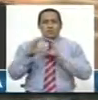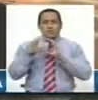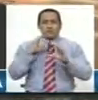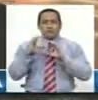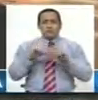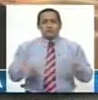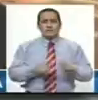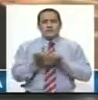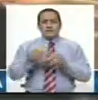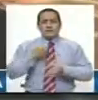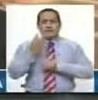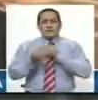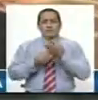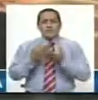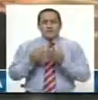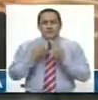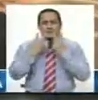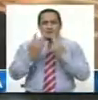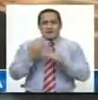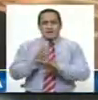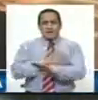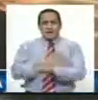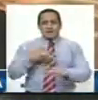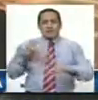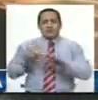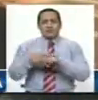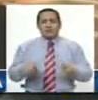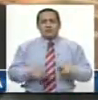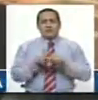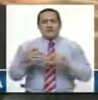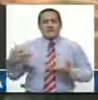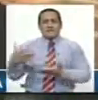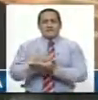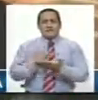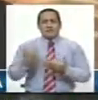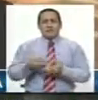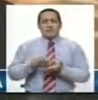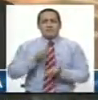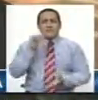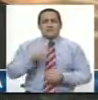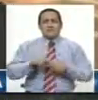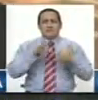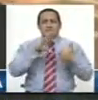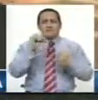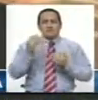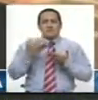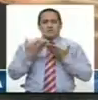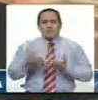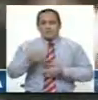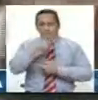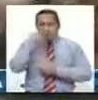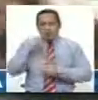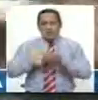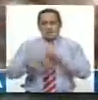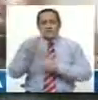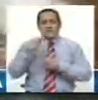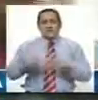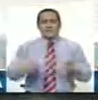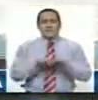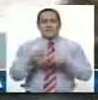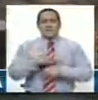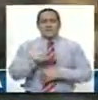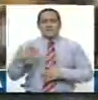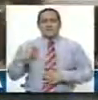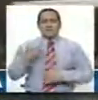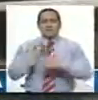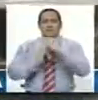comunicación, anunciaba que se había intervenido y se había incautado más de 600 kilogramos de cocaína. El ministro del